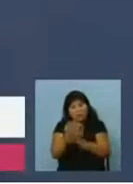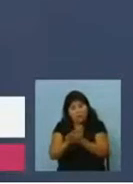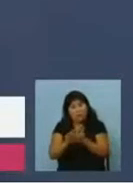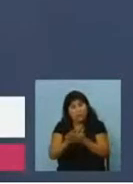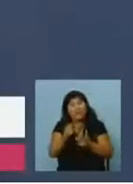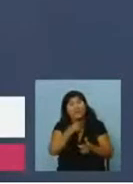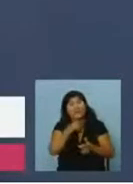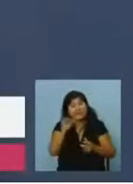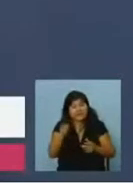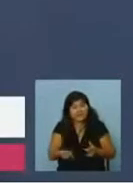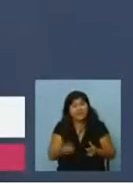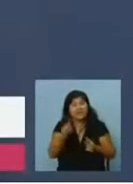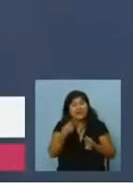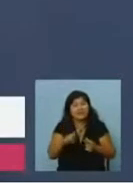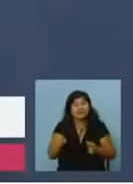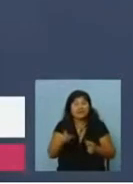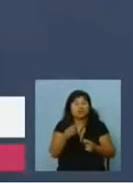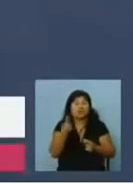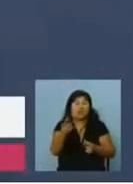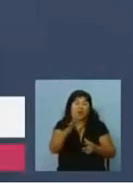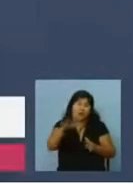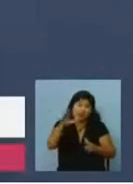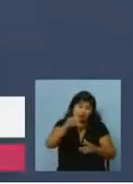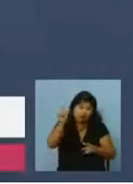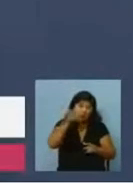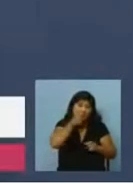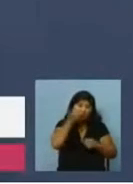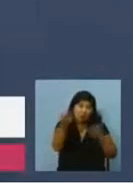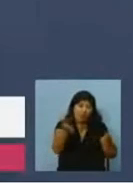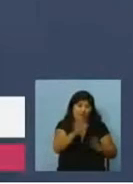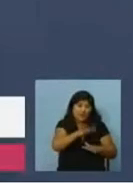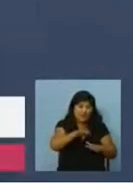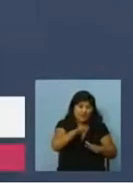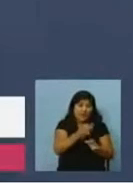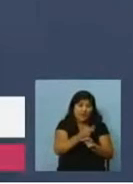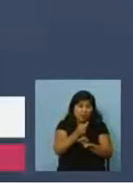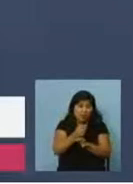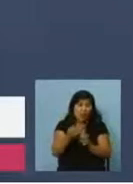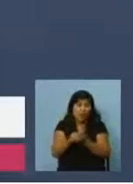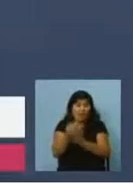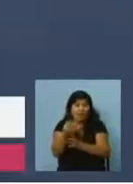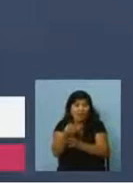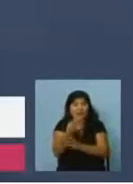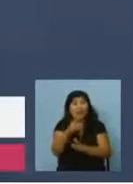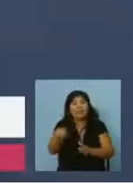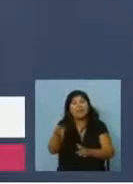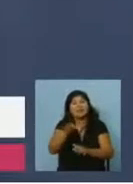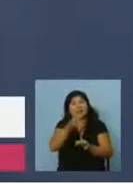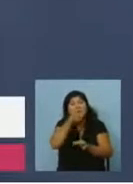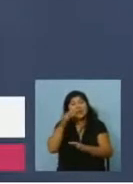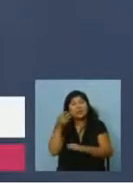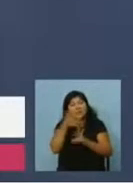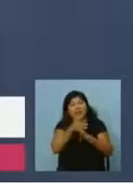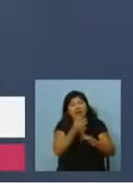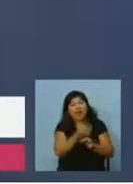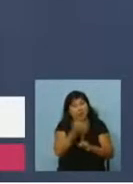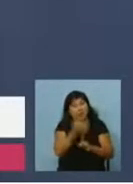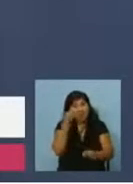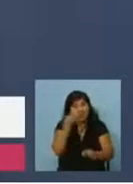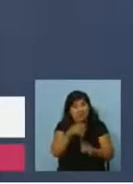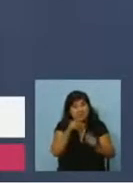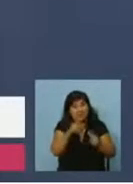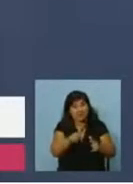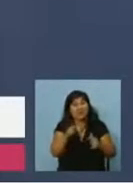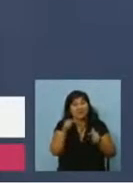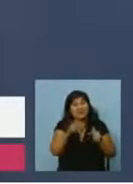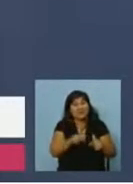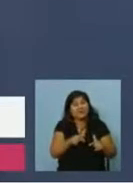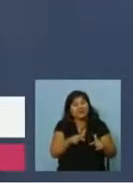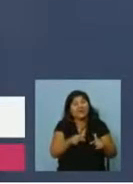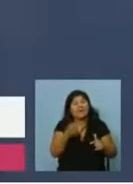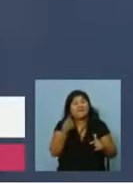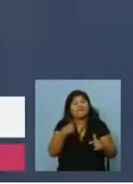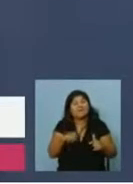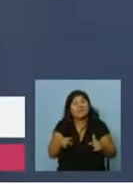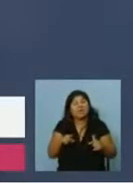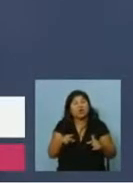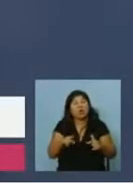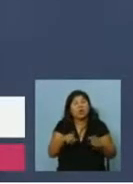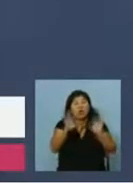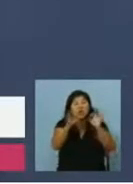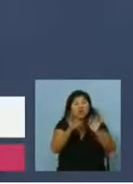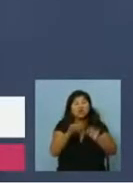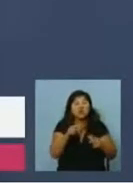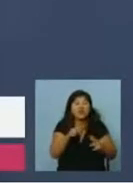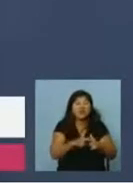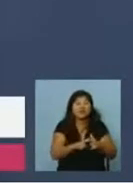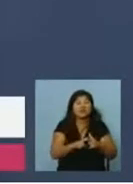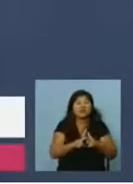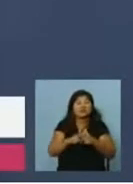la ruralidad, aunque queden lejos, para que los chicos tengan educación. Y eso es un plan que ellos tienen a 20 años, pero es un proyecto que se arma,